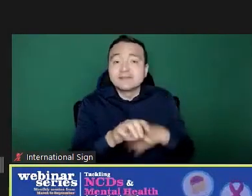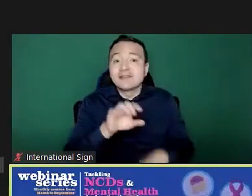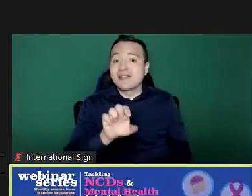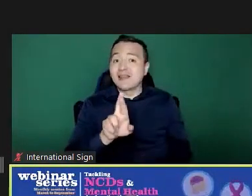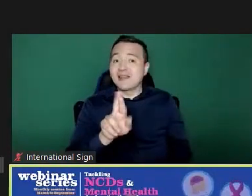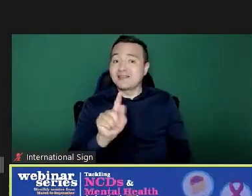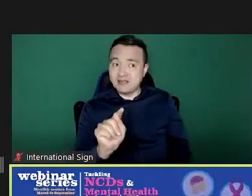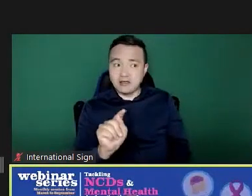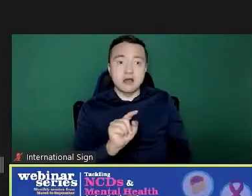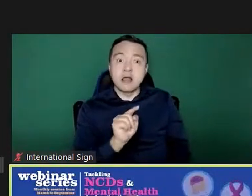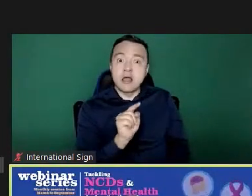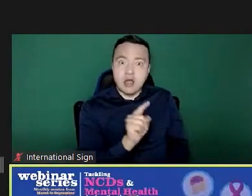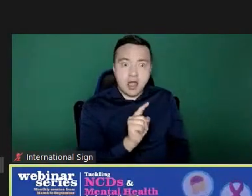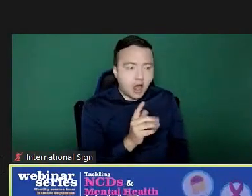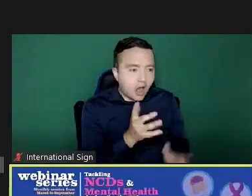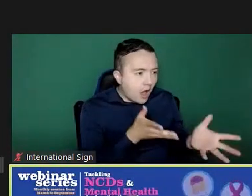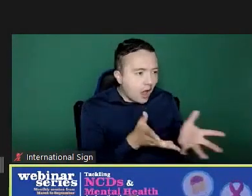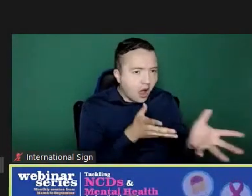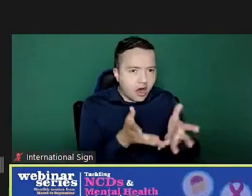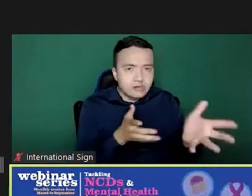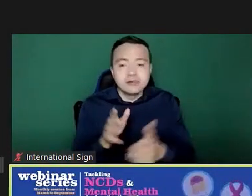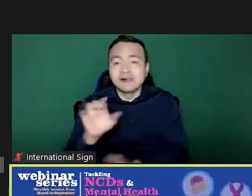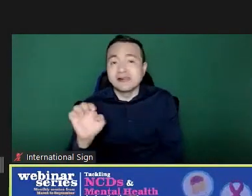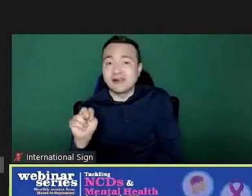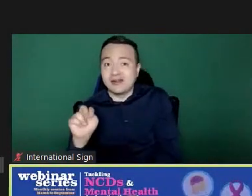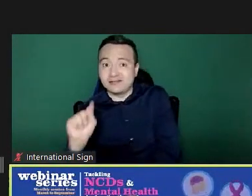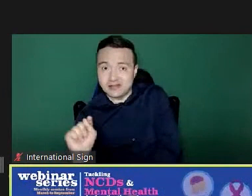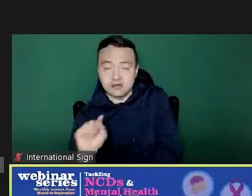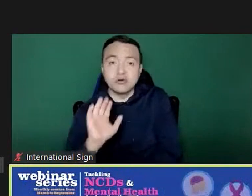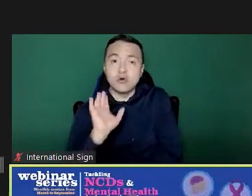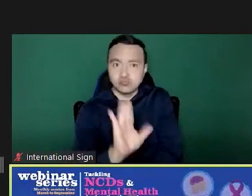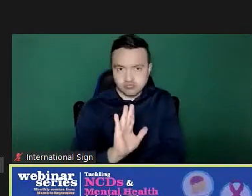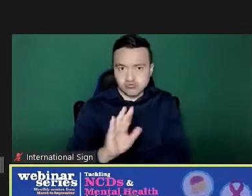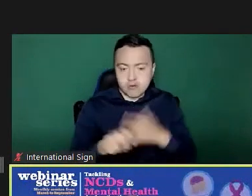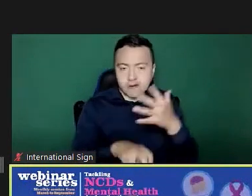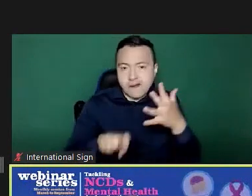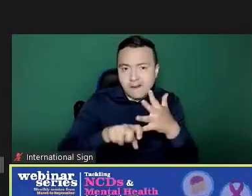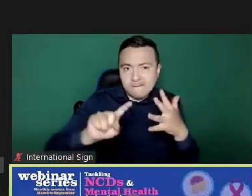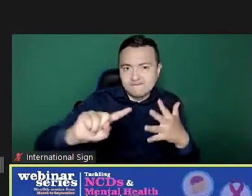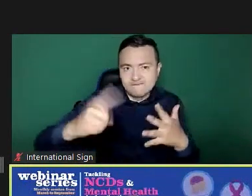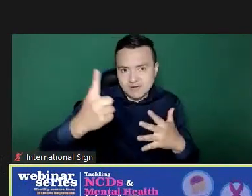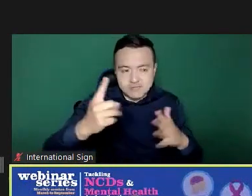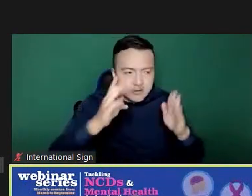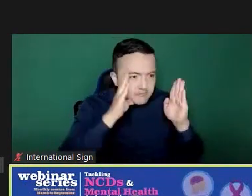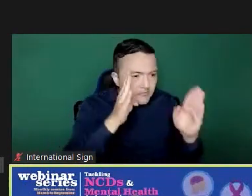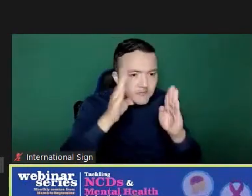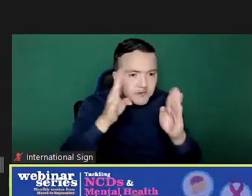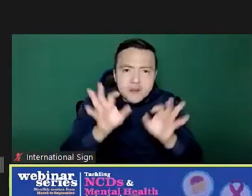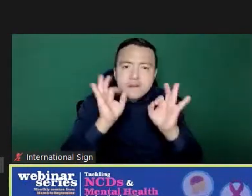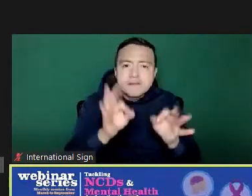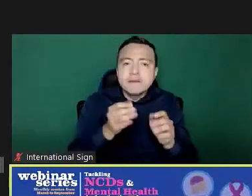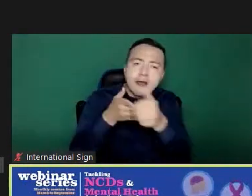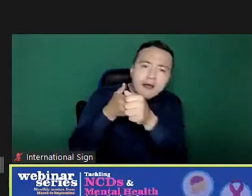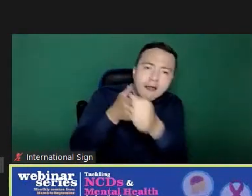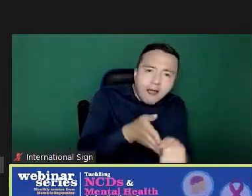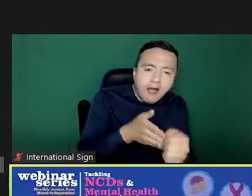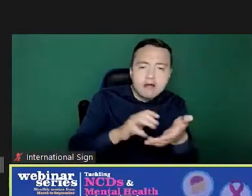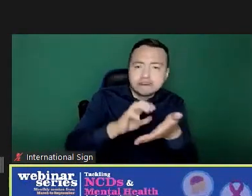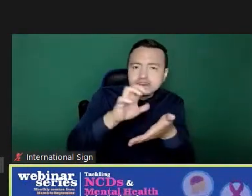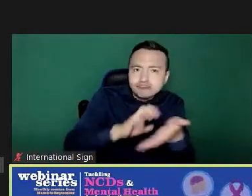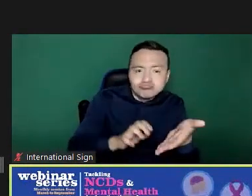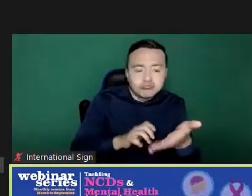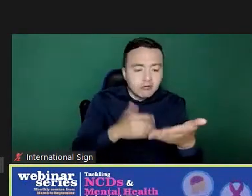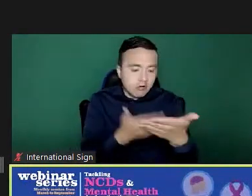fuerte integración de los servicios de ENT en atención primaria y mayor captación de las guías y protocolos y la